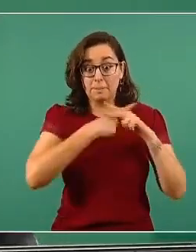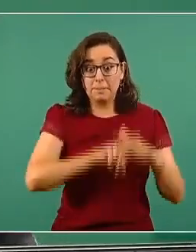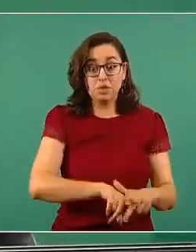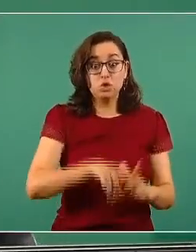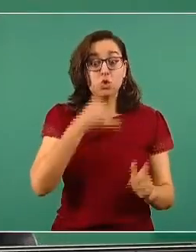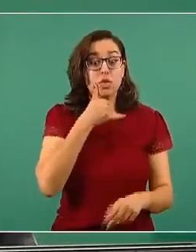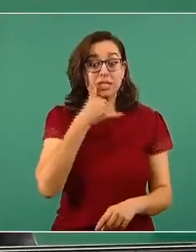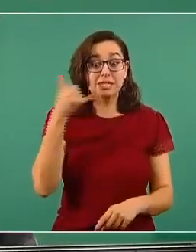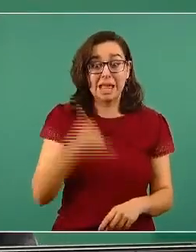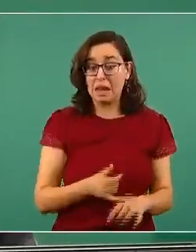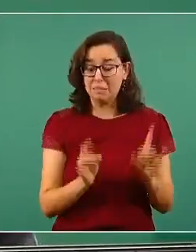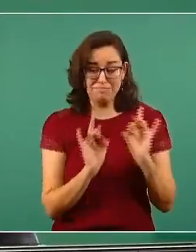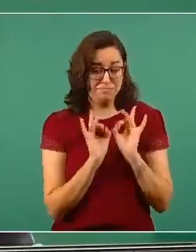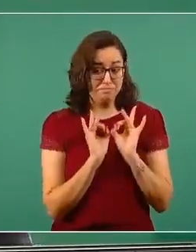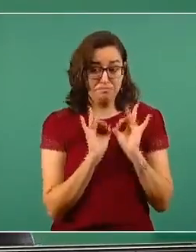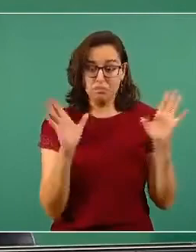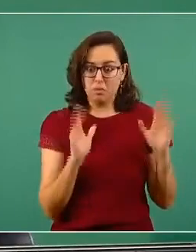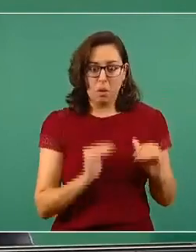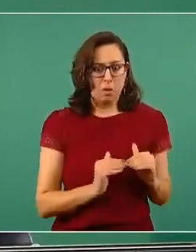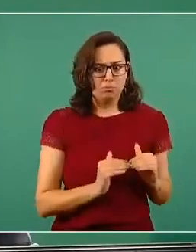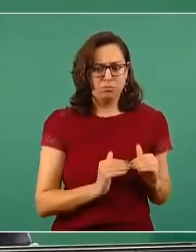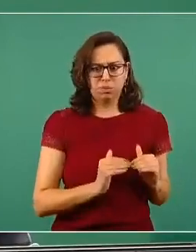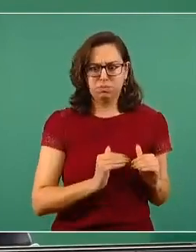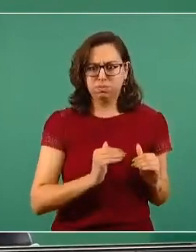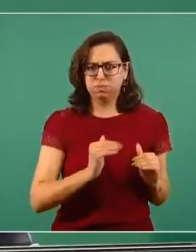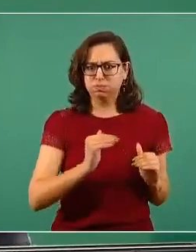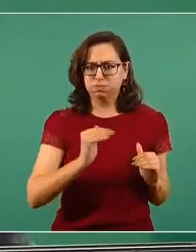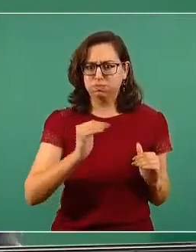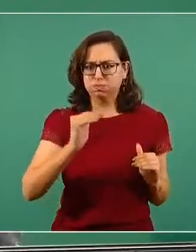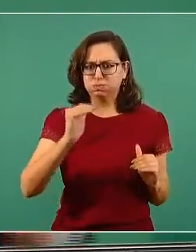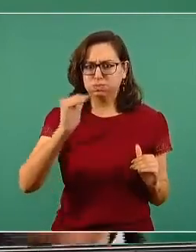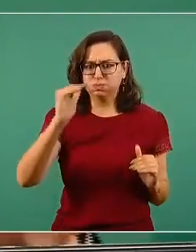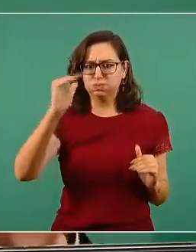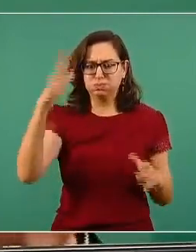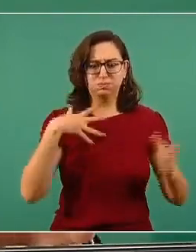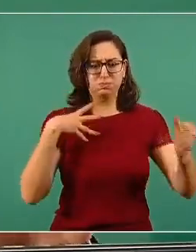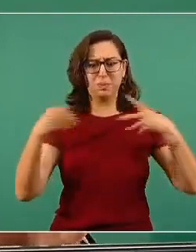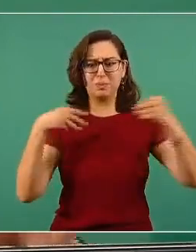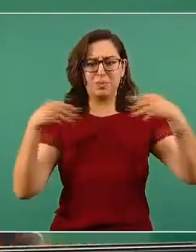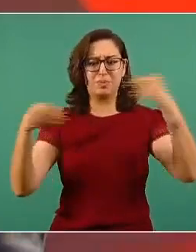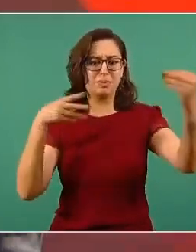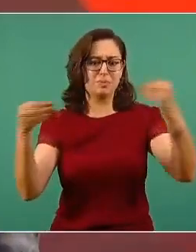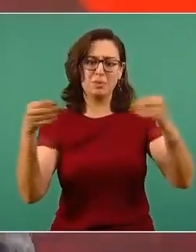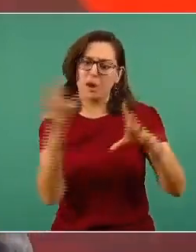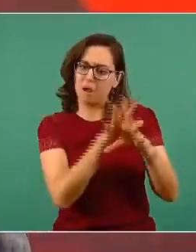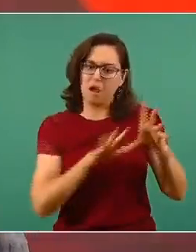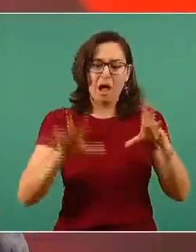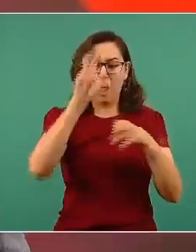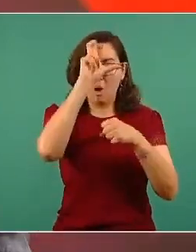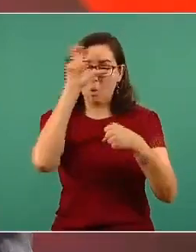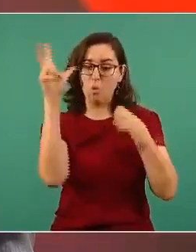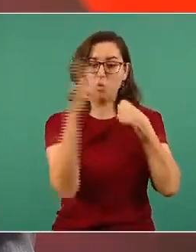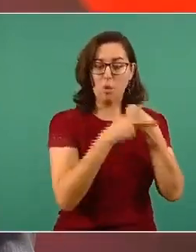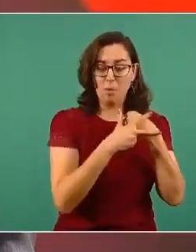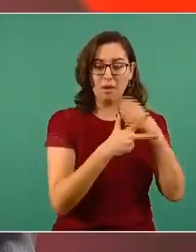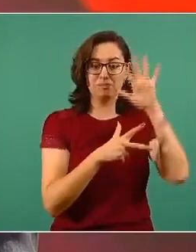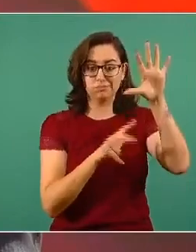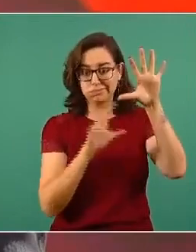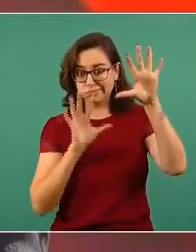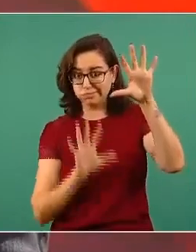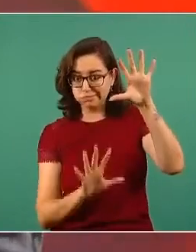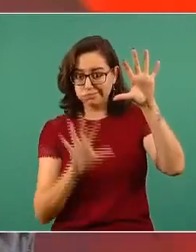Italia, súbitamente empezaron a tener aumentos epidémicos y luego se propagó por toda la región y luego se extendió a Europa